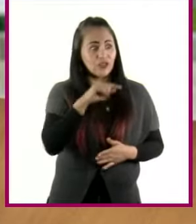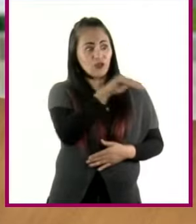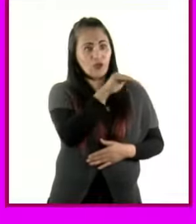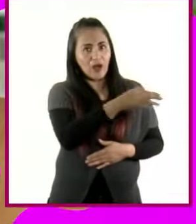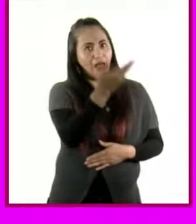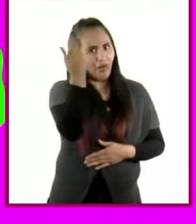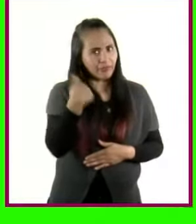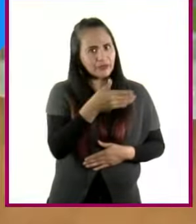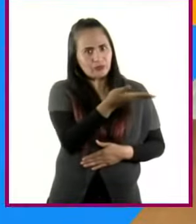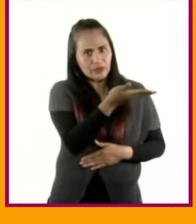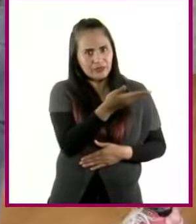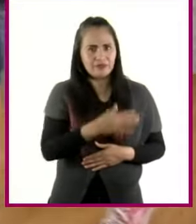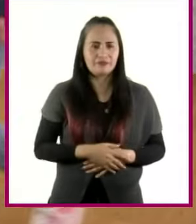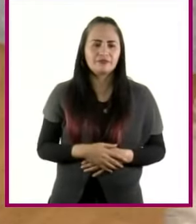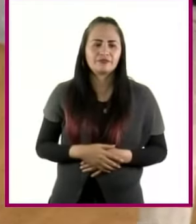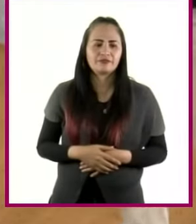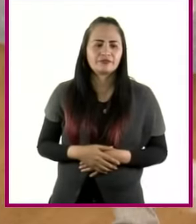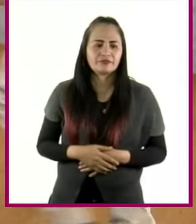encargaste?